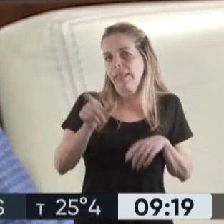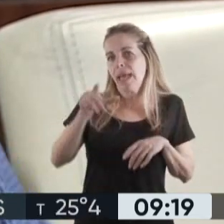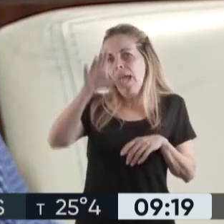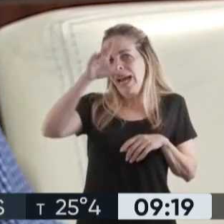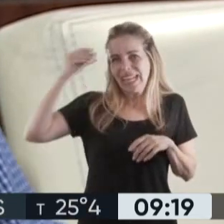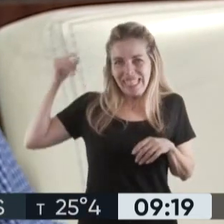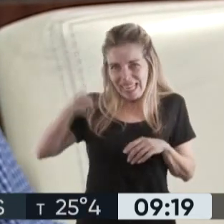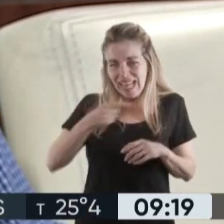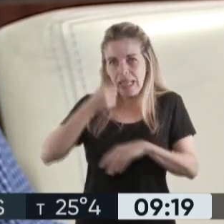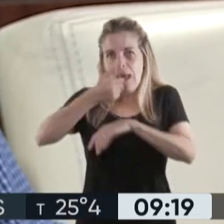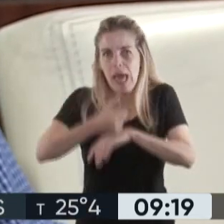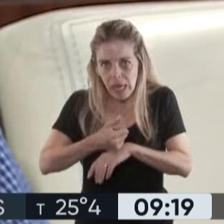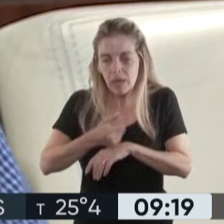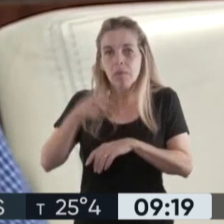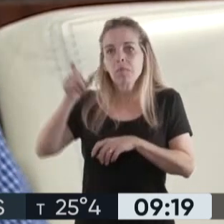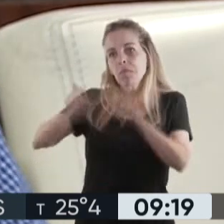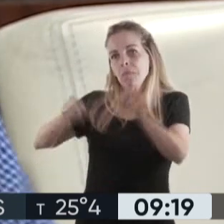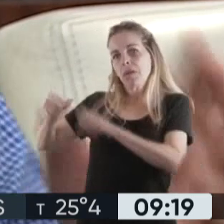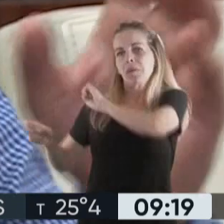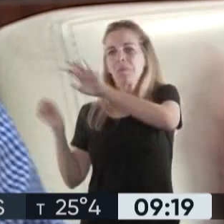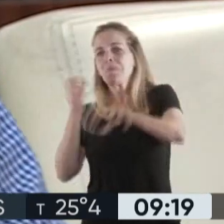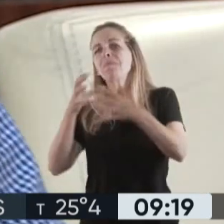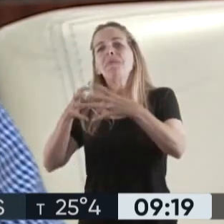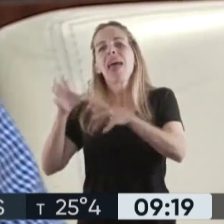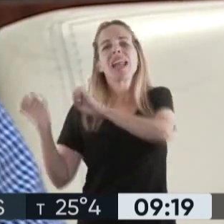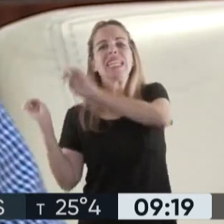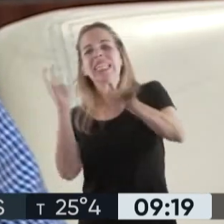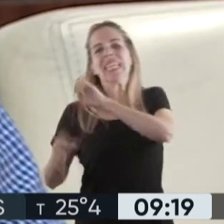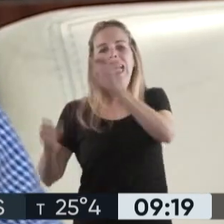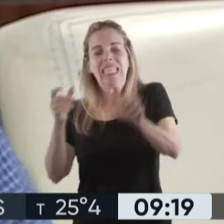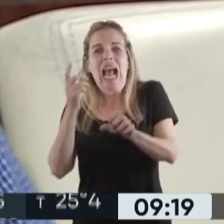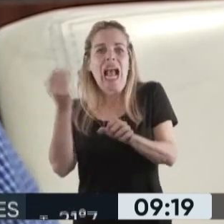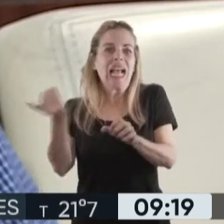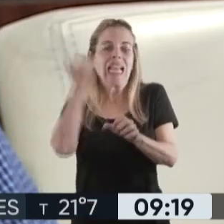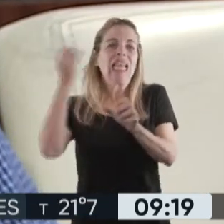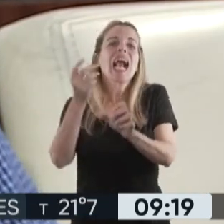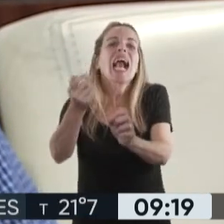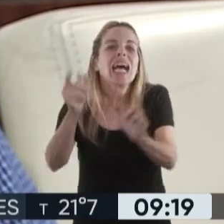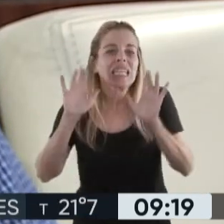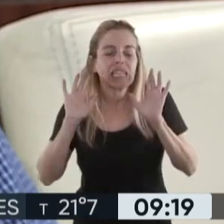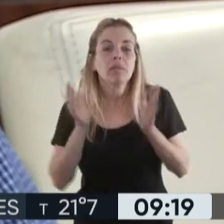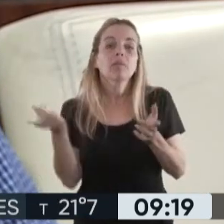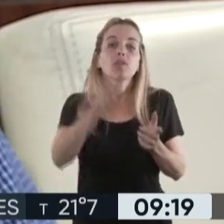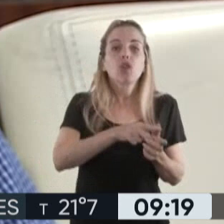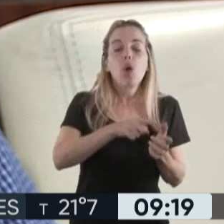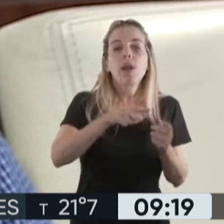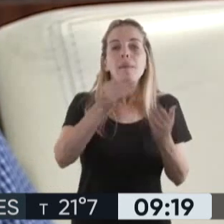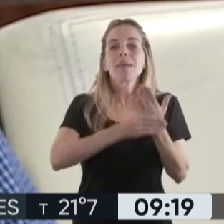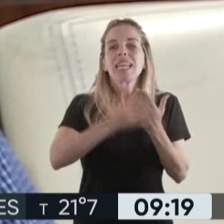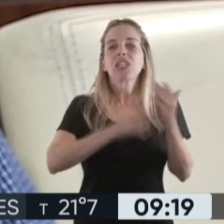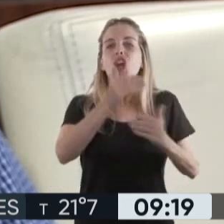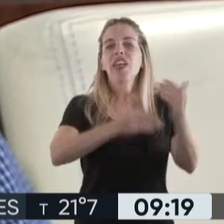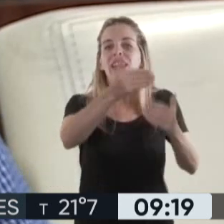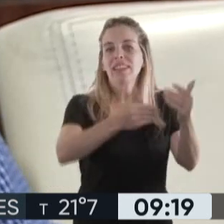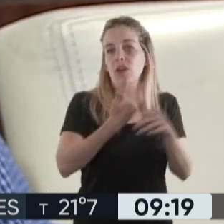Me parece que es bastante grave para que el presidente de la Nación salga a repudiar. Y la segunda pregunta es sobre Juan Zabaleta, el ministro de Desarrollo, que ayer